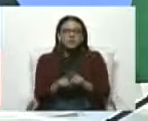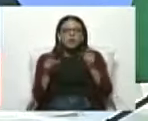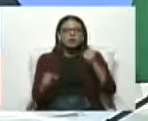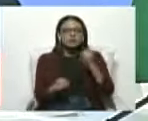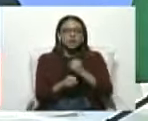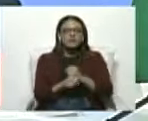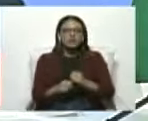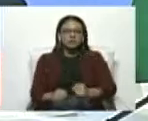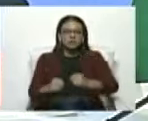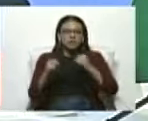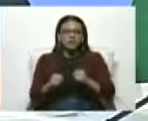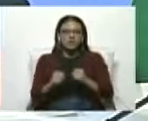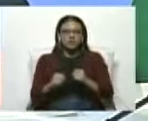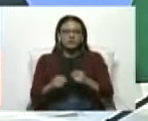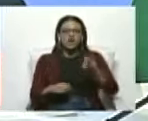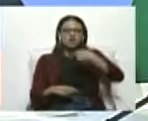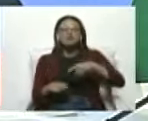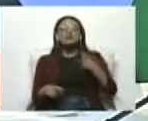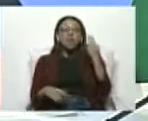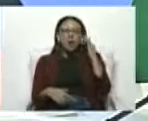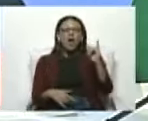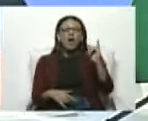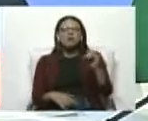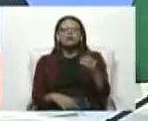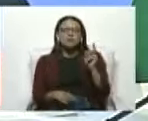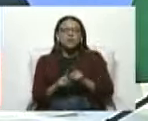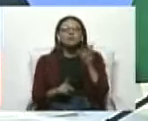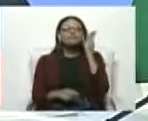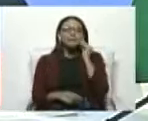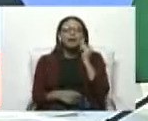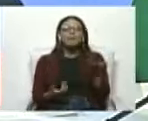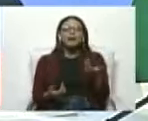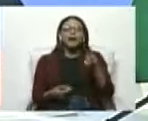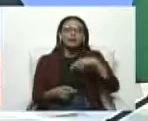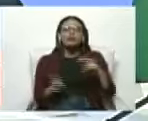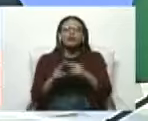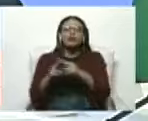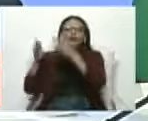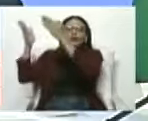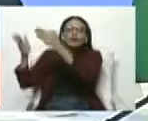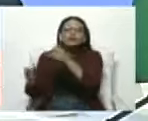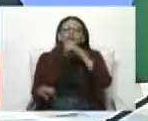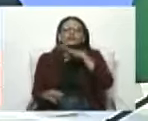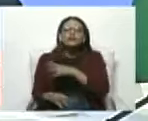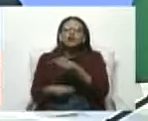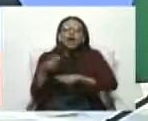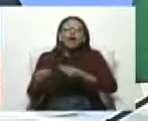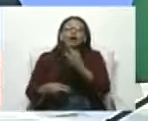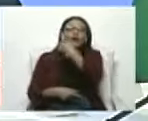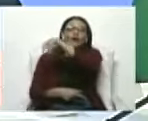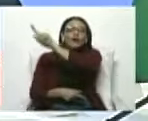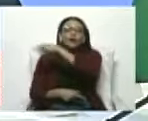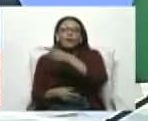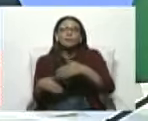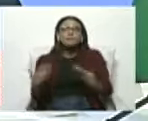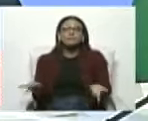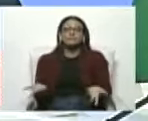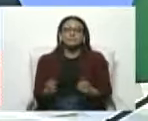Aquí igual. Aquí los hemos vivido, los hemos visto, los conocemos, y nadie vaya a caer